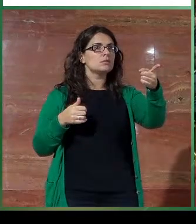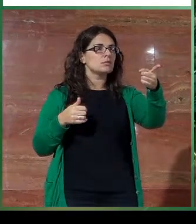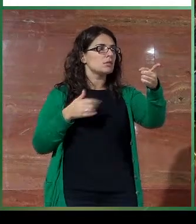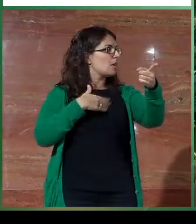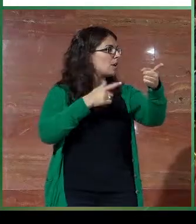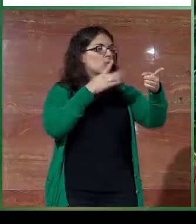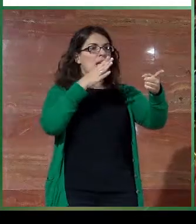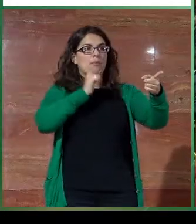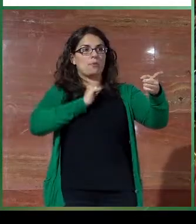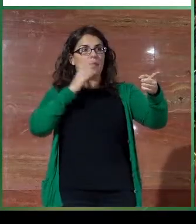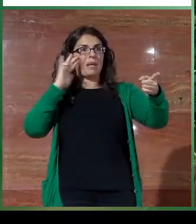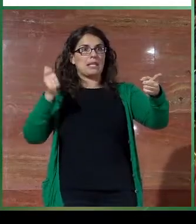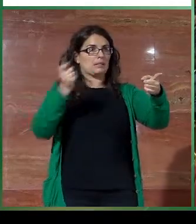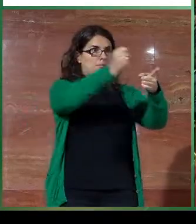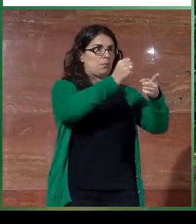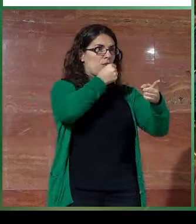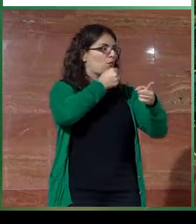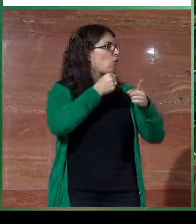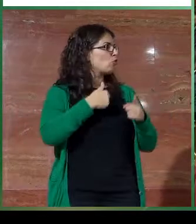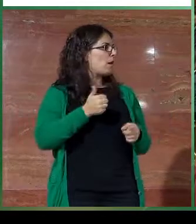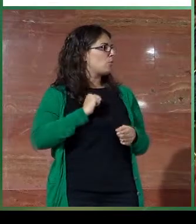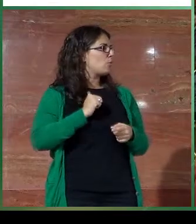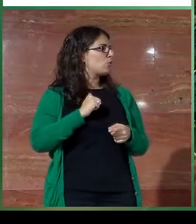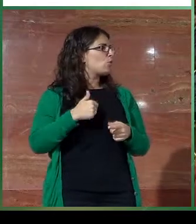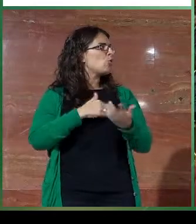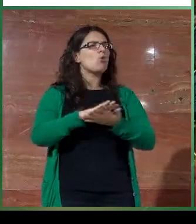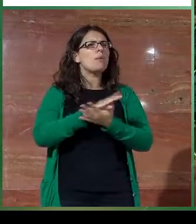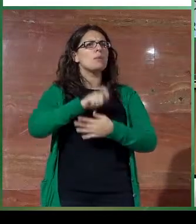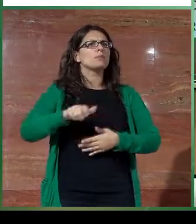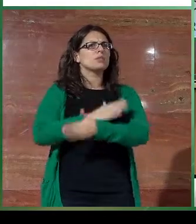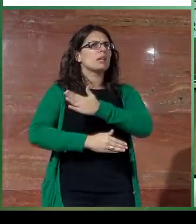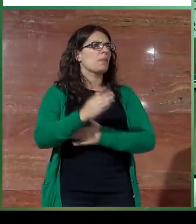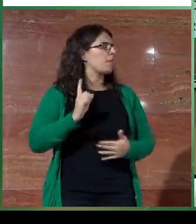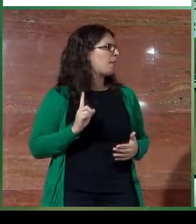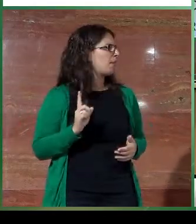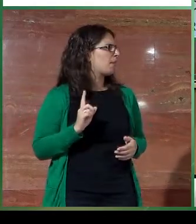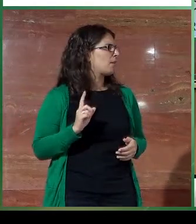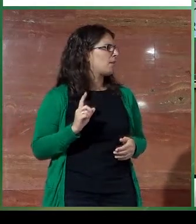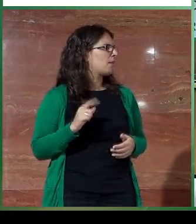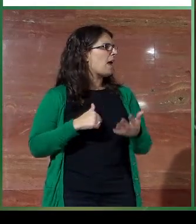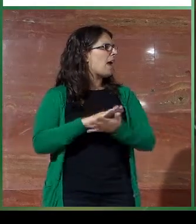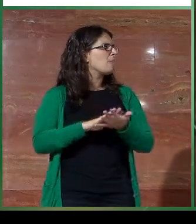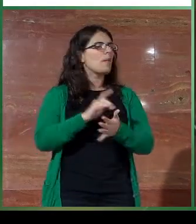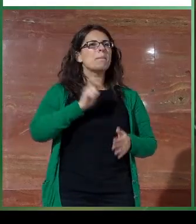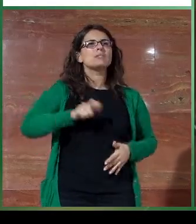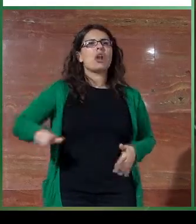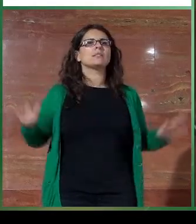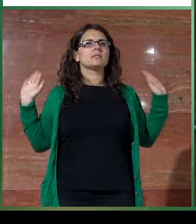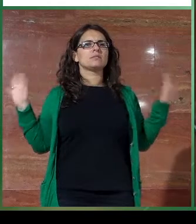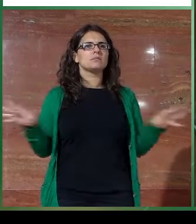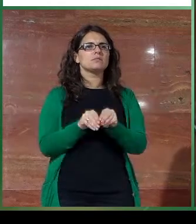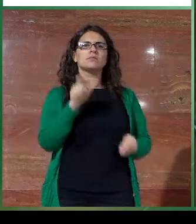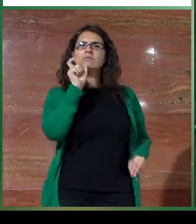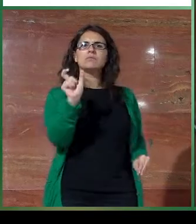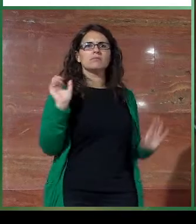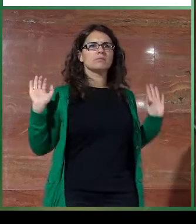pasan el micrófono. Es que yo no hablo ya de personas con discapacidad. Estoy hablando de personas, simplemente.